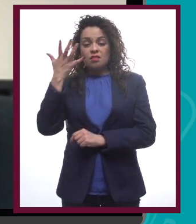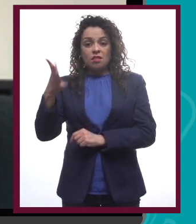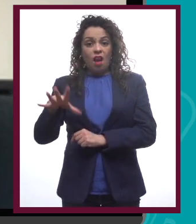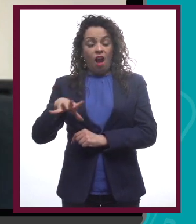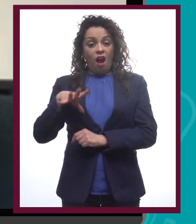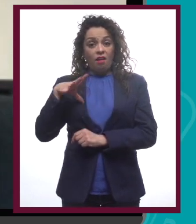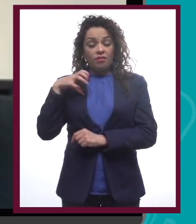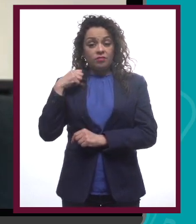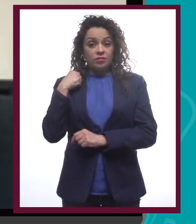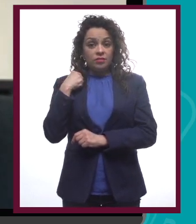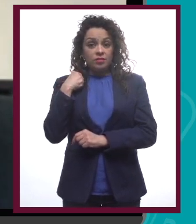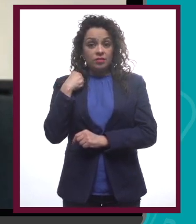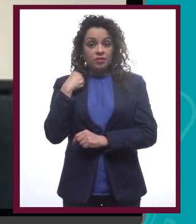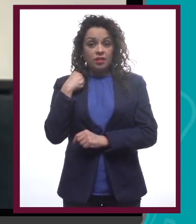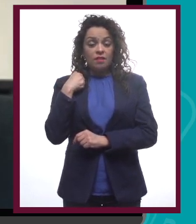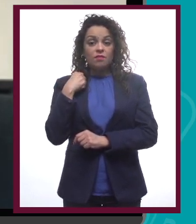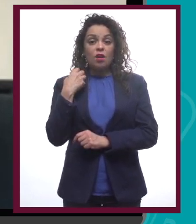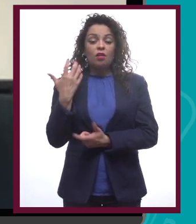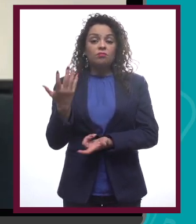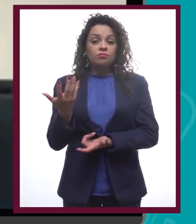de eh,